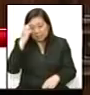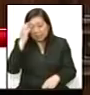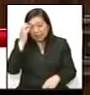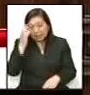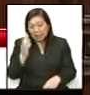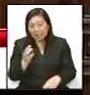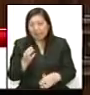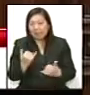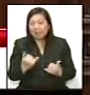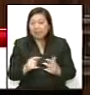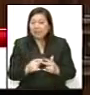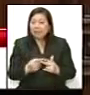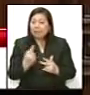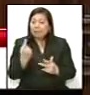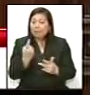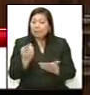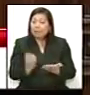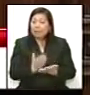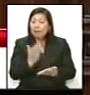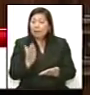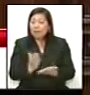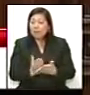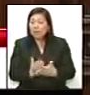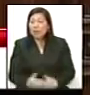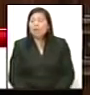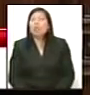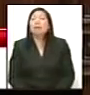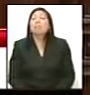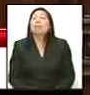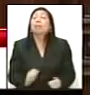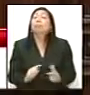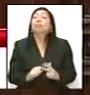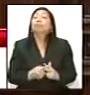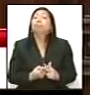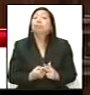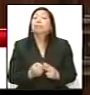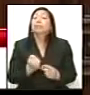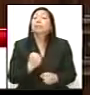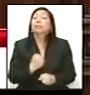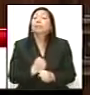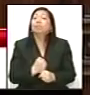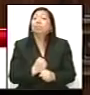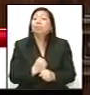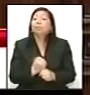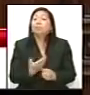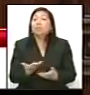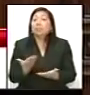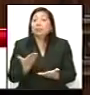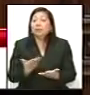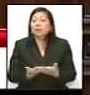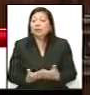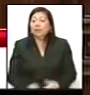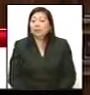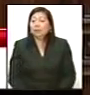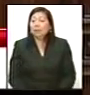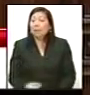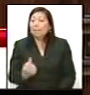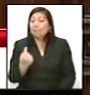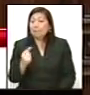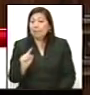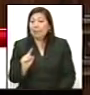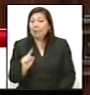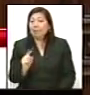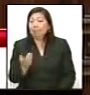Y aquí empiezan los primeros problemas. Porque originalmente estas obras de concesiones